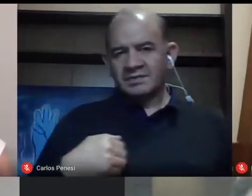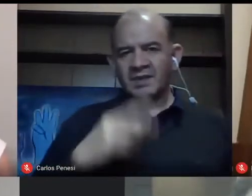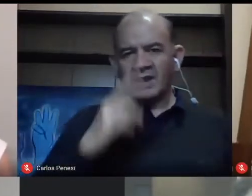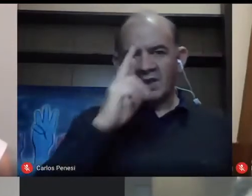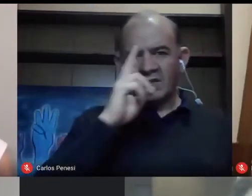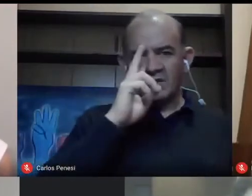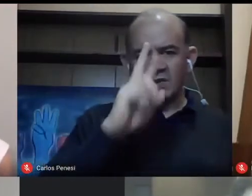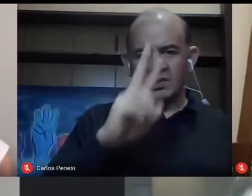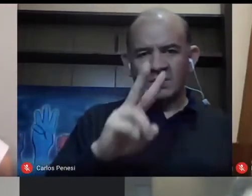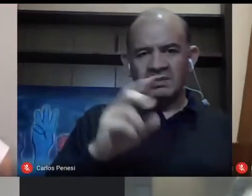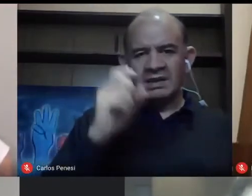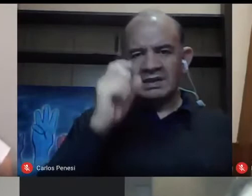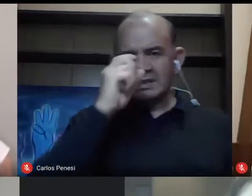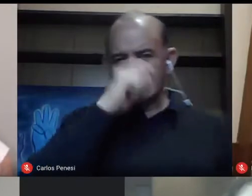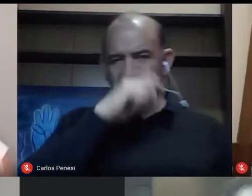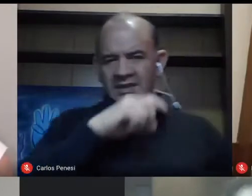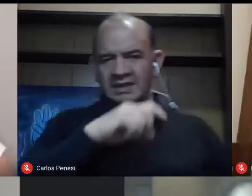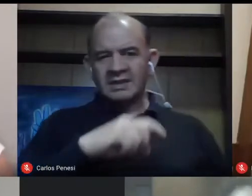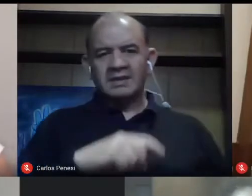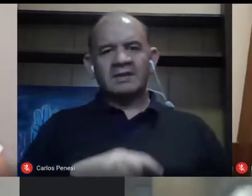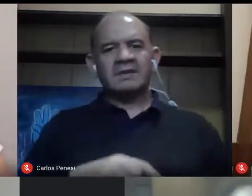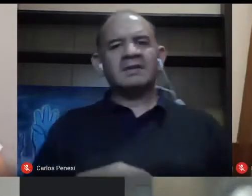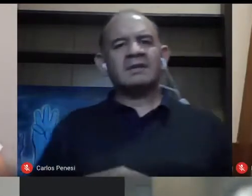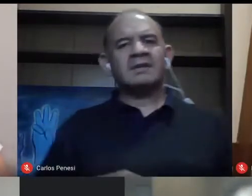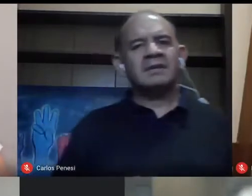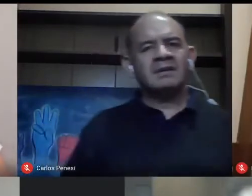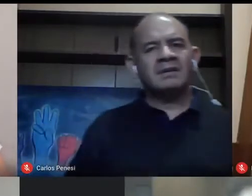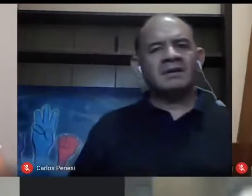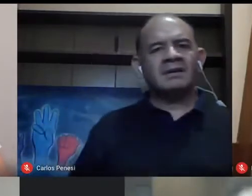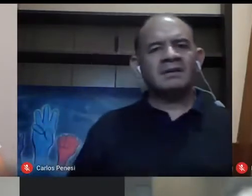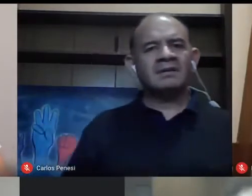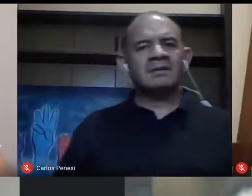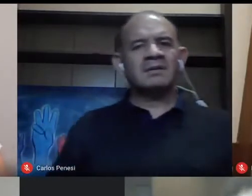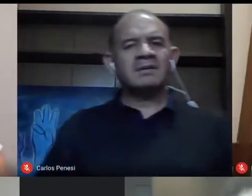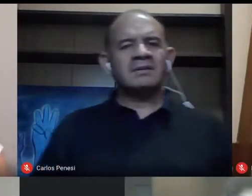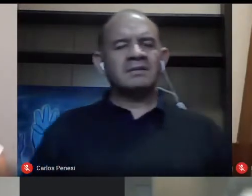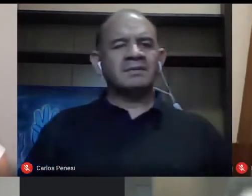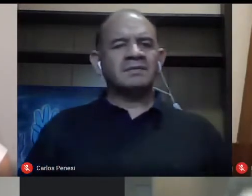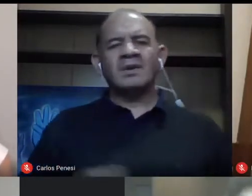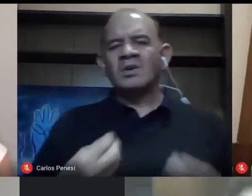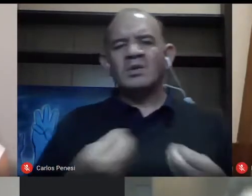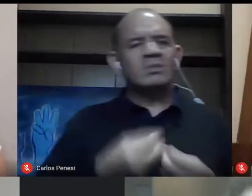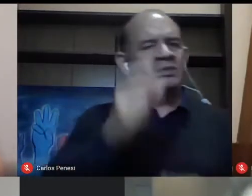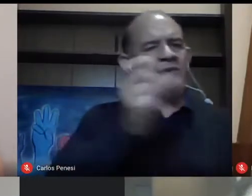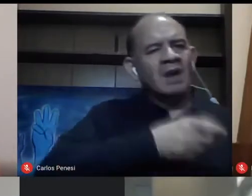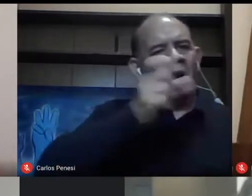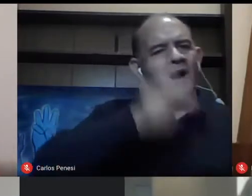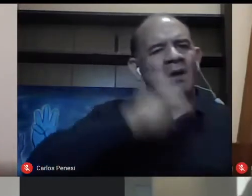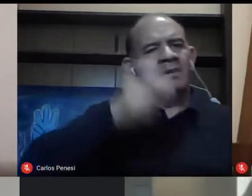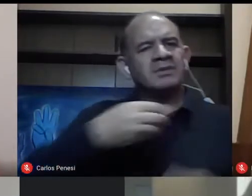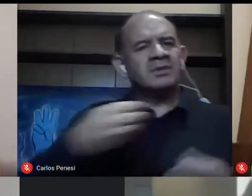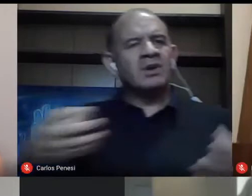algunas discapacidades, que también estuvo Tiflonex, Faica detrás de todo esto,